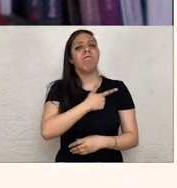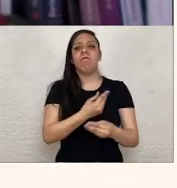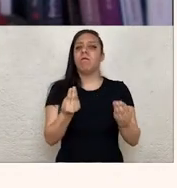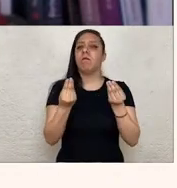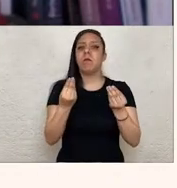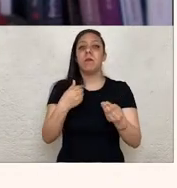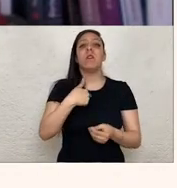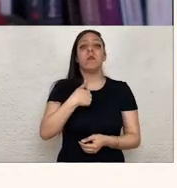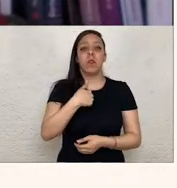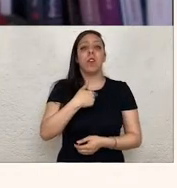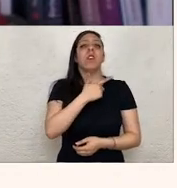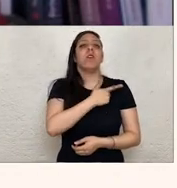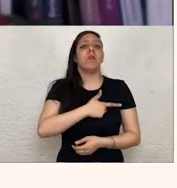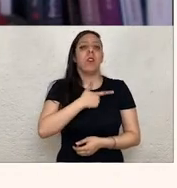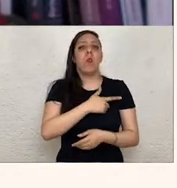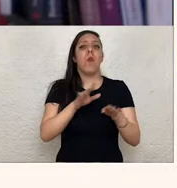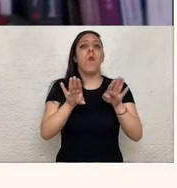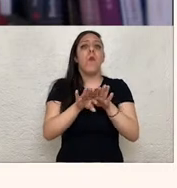me gusta mucho que es,